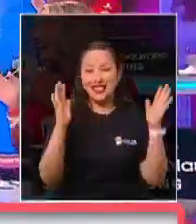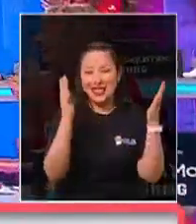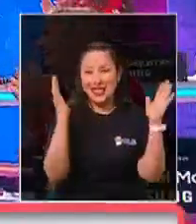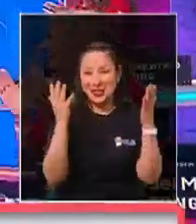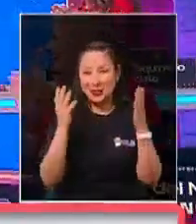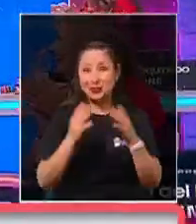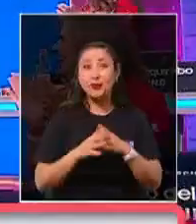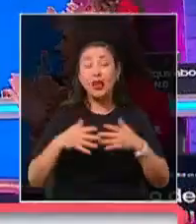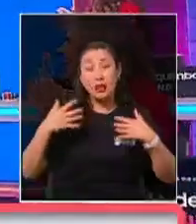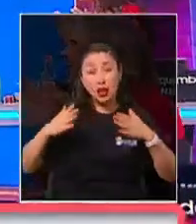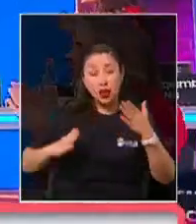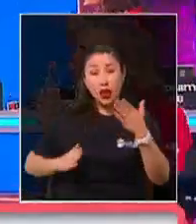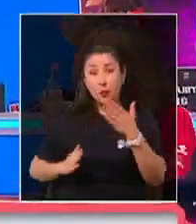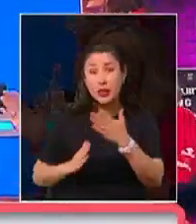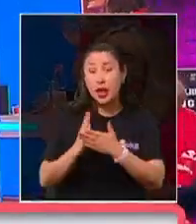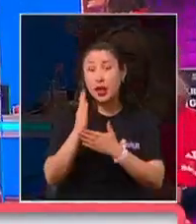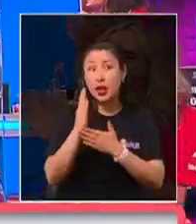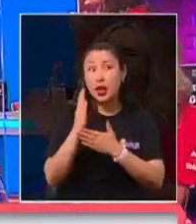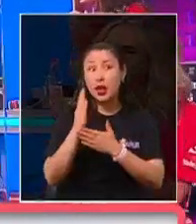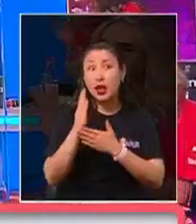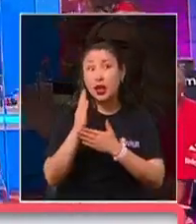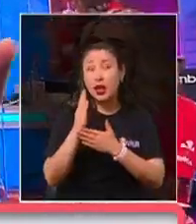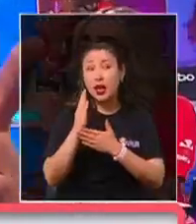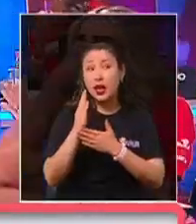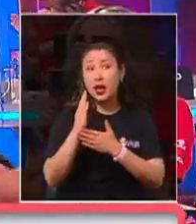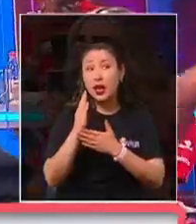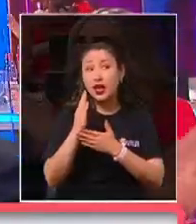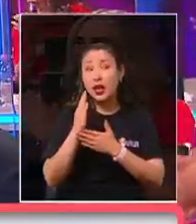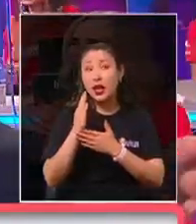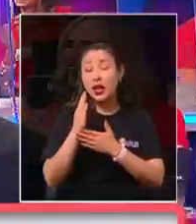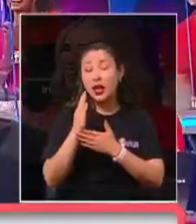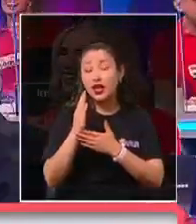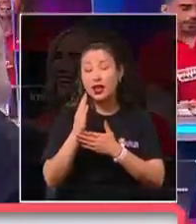¡Ahí va! Ahí sí, ¿ok? Ahí va.